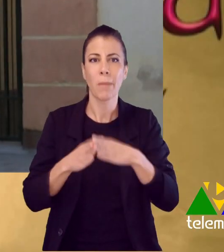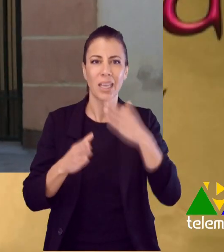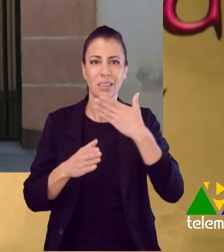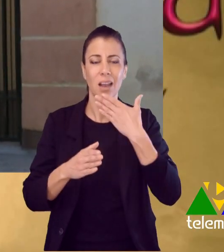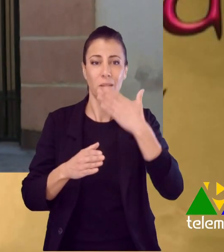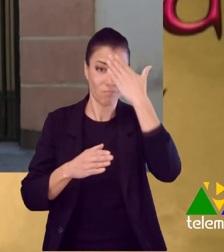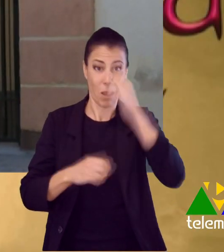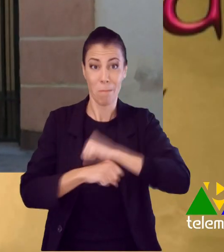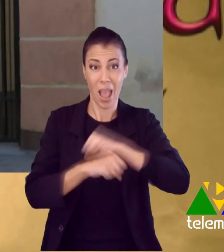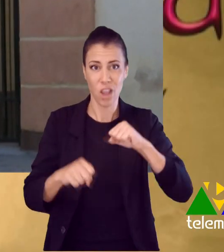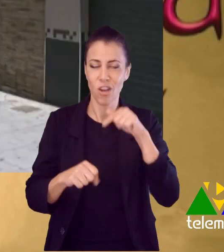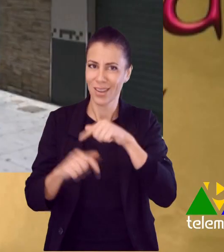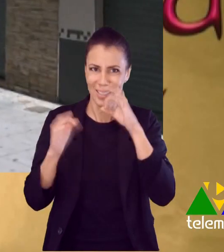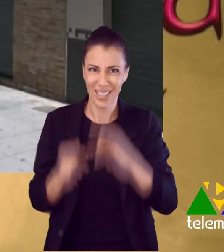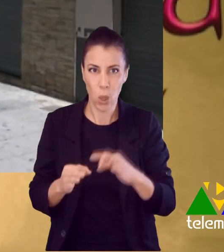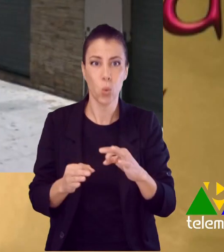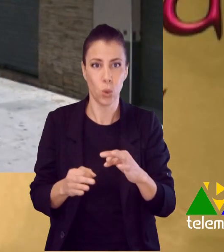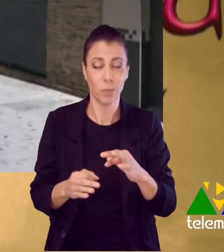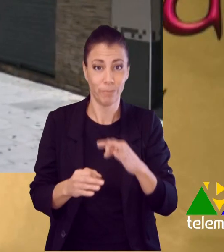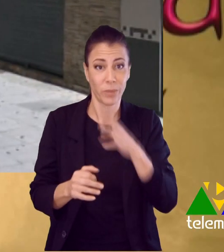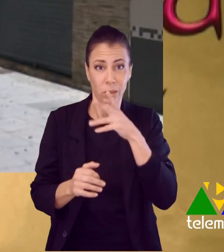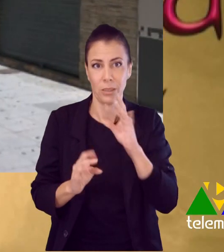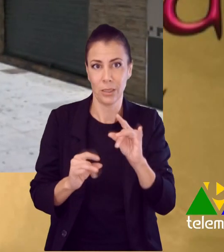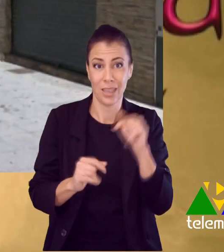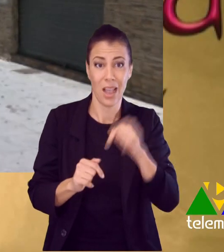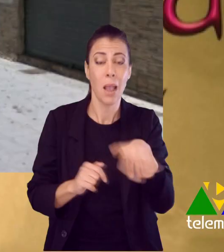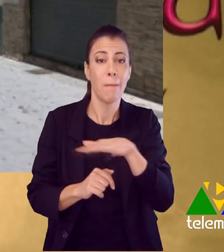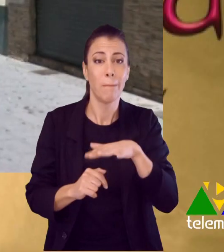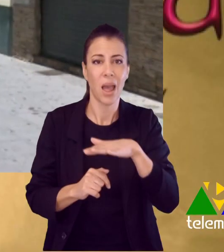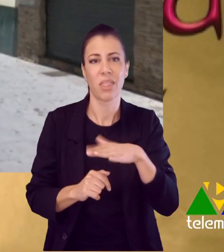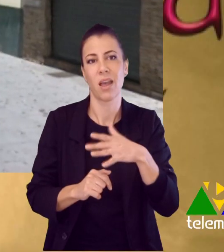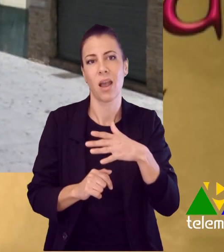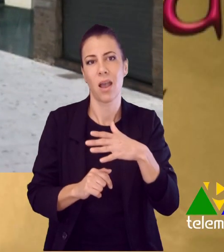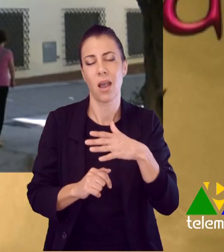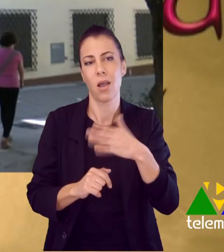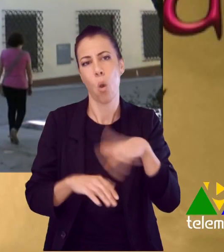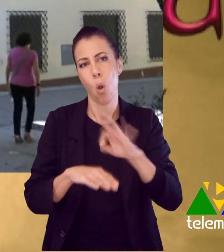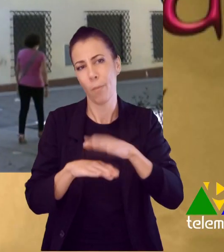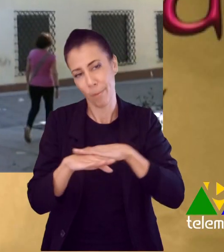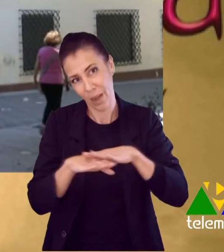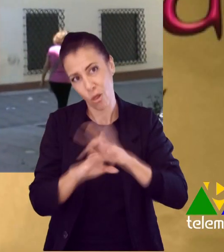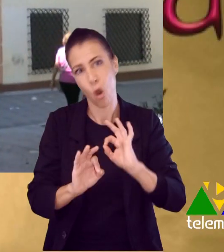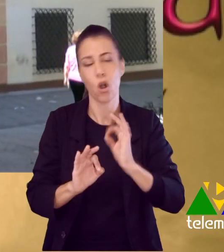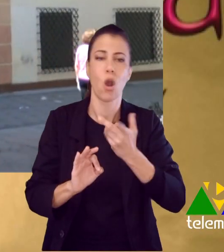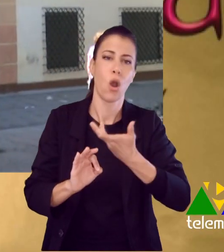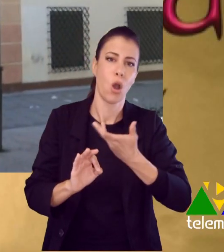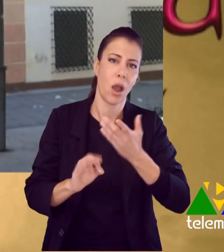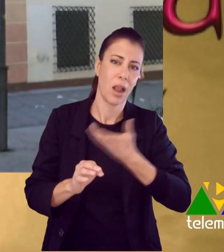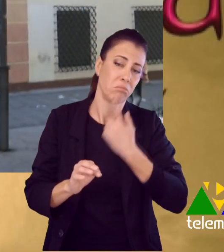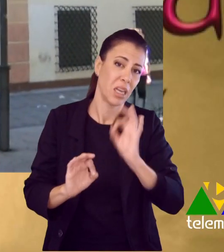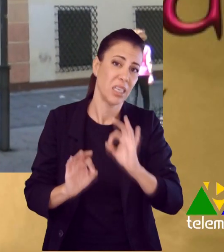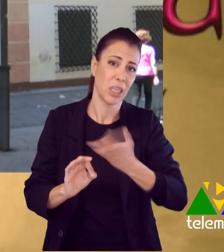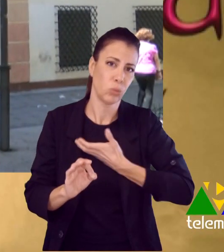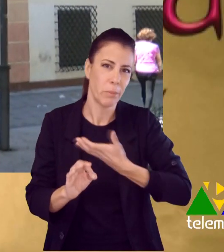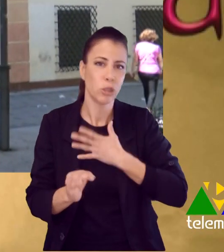estaba la entrada de la puerta de Castelferro, estaba la Plaza Mayor, estaba, la cárcel, el ayuntamiento, la